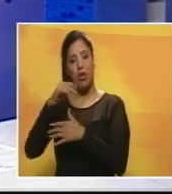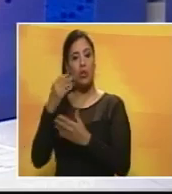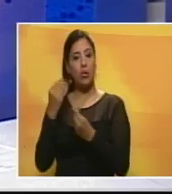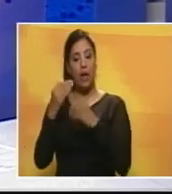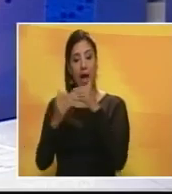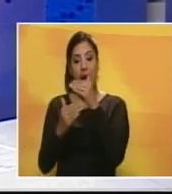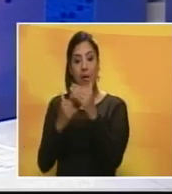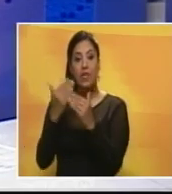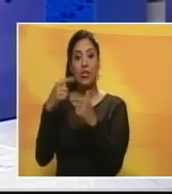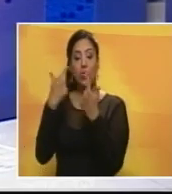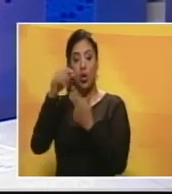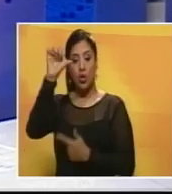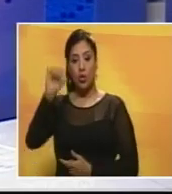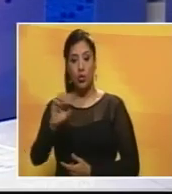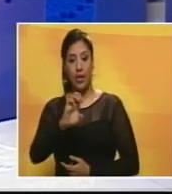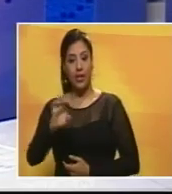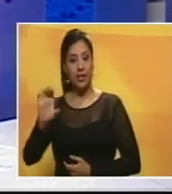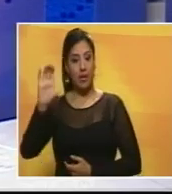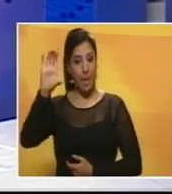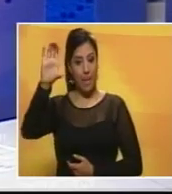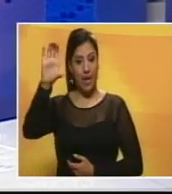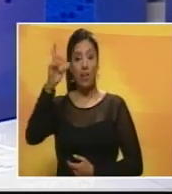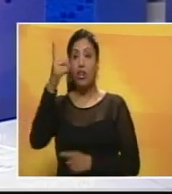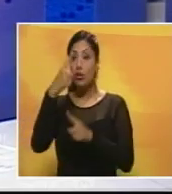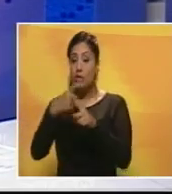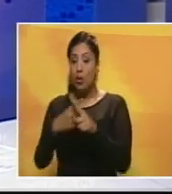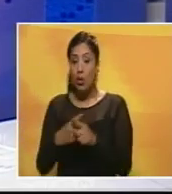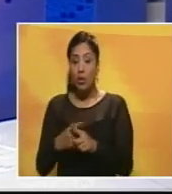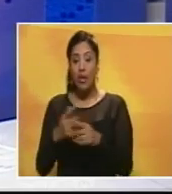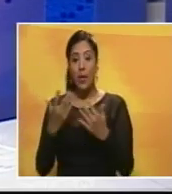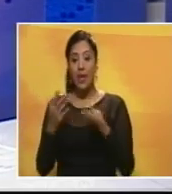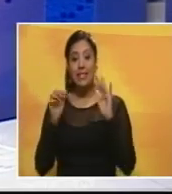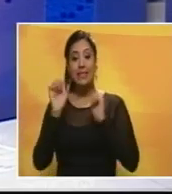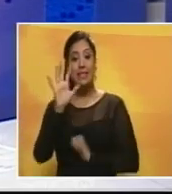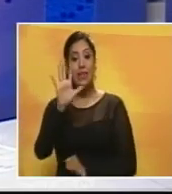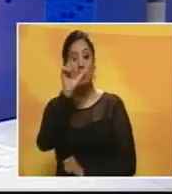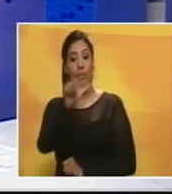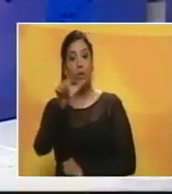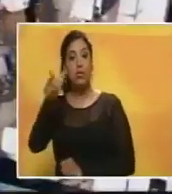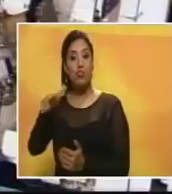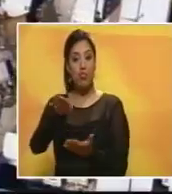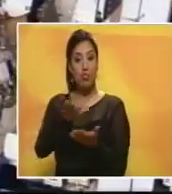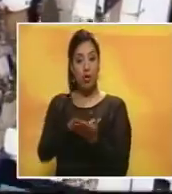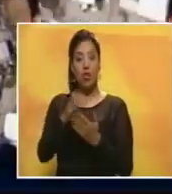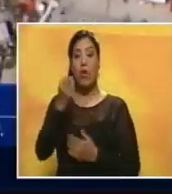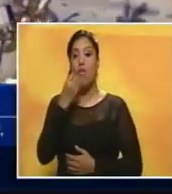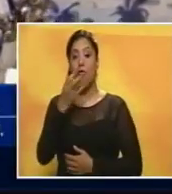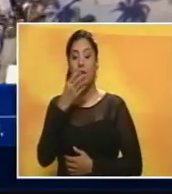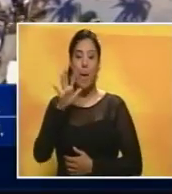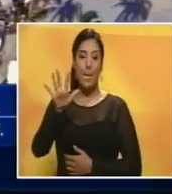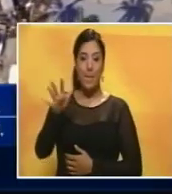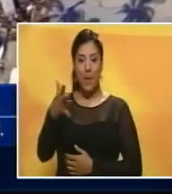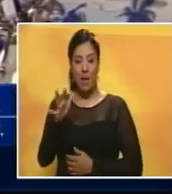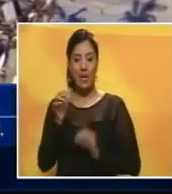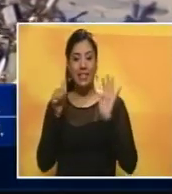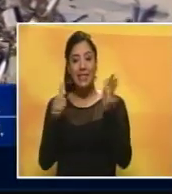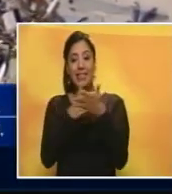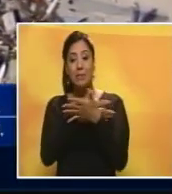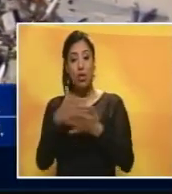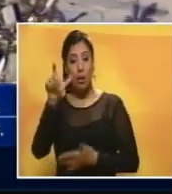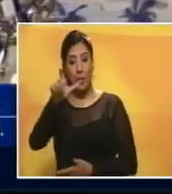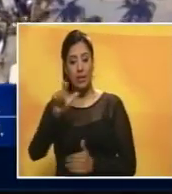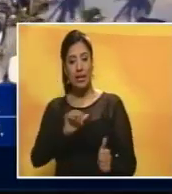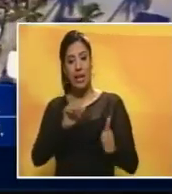tras su avance por el sureste del país, donde ya ha dejado un saldo de 5 muertos. En Florida, al menos 6 millones de